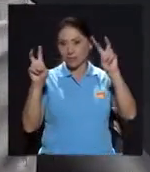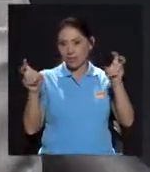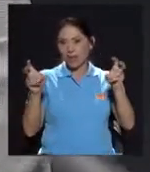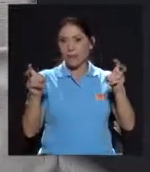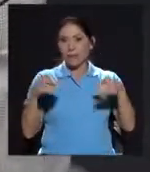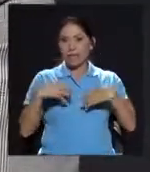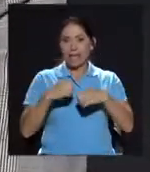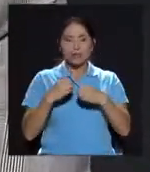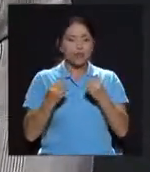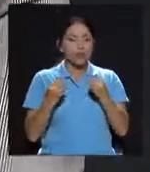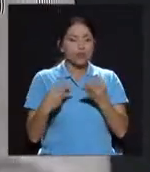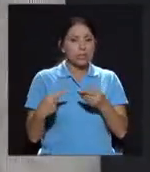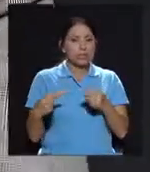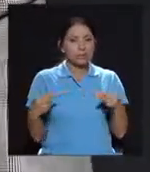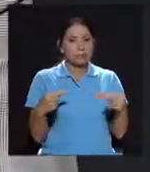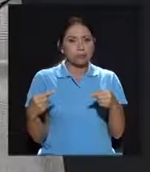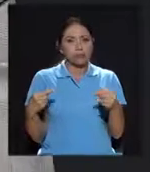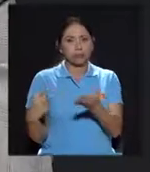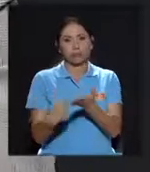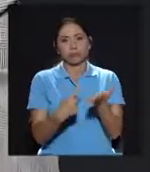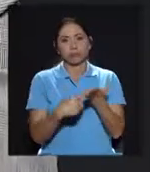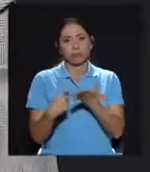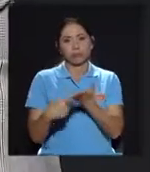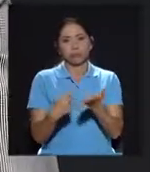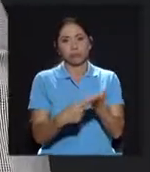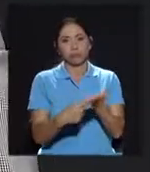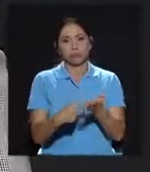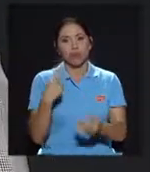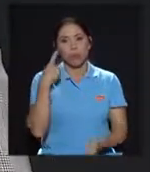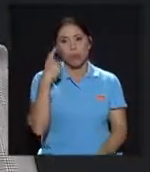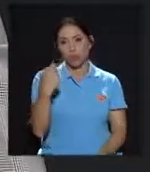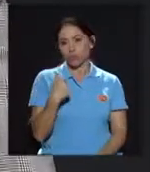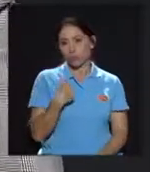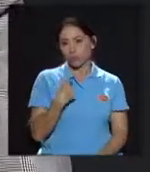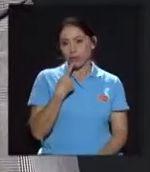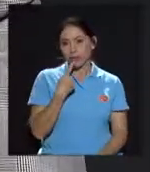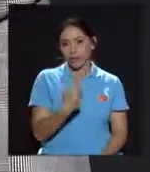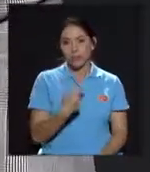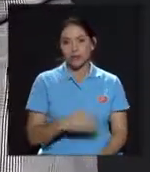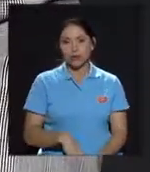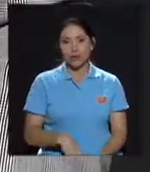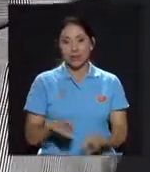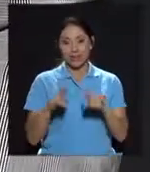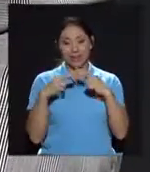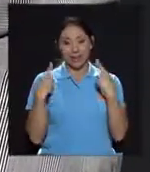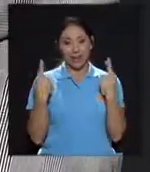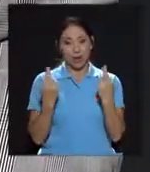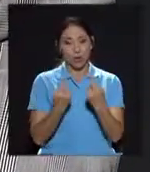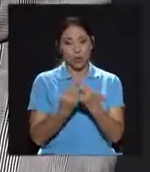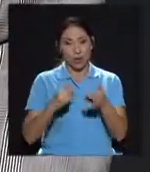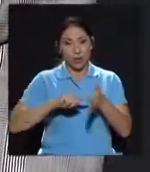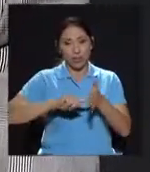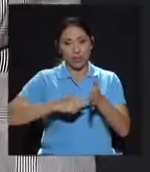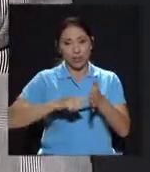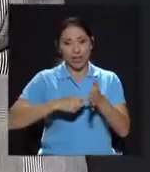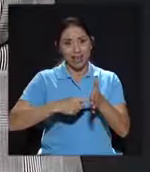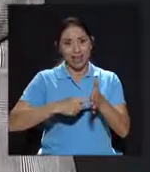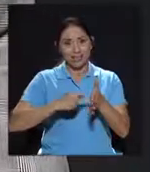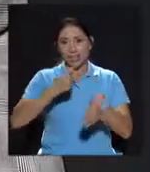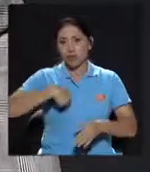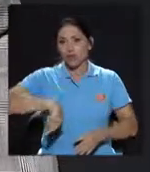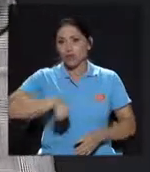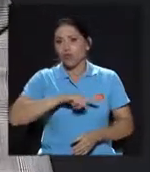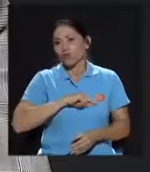polémica verdad porque yo he dicho que la cumbre sobre la cumbre de buenos aires no teníamos